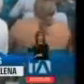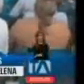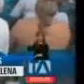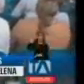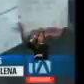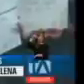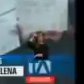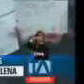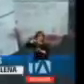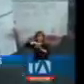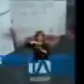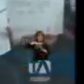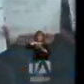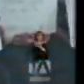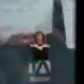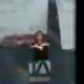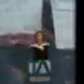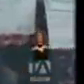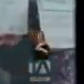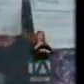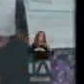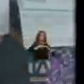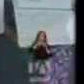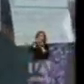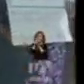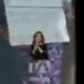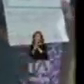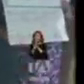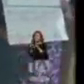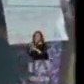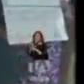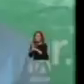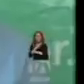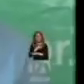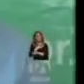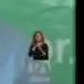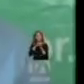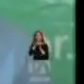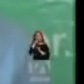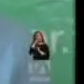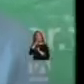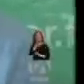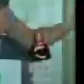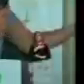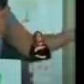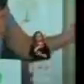que felicitaron a los comerciantes, artesanos y productores por confiar en la banca pública.